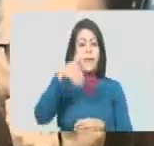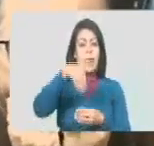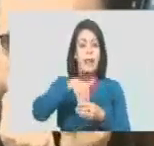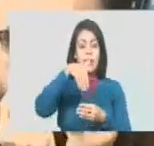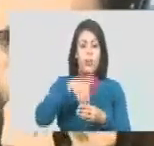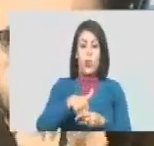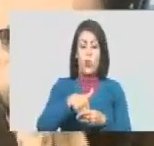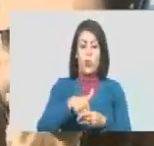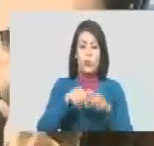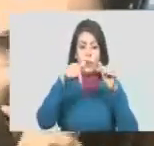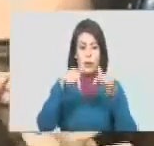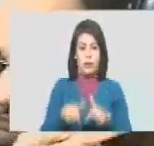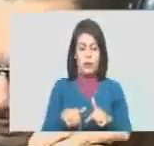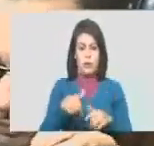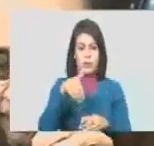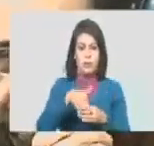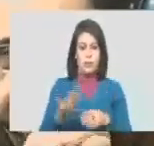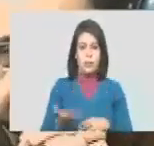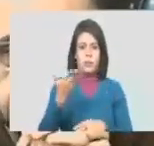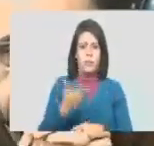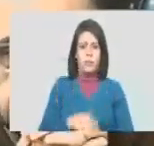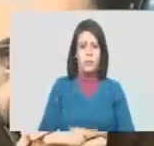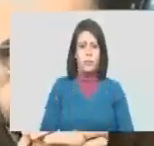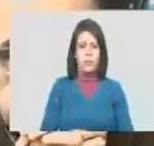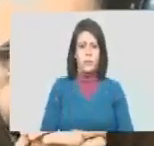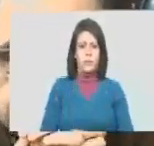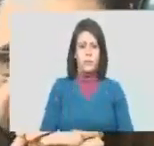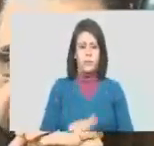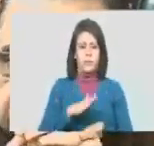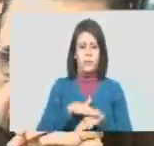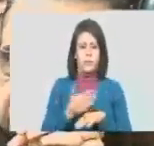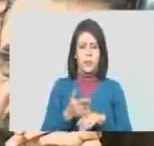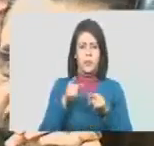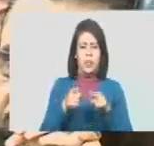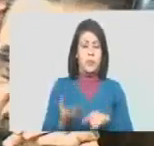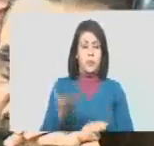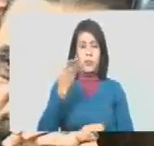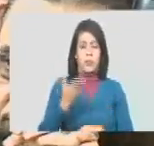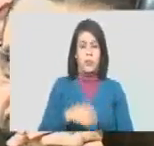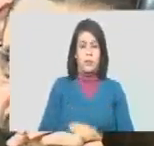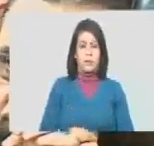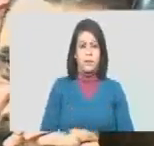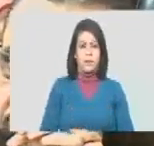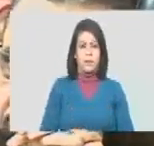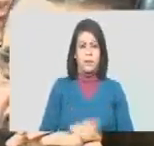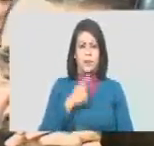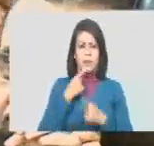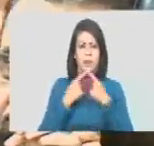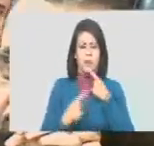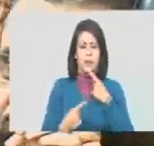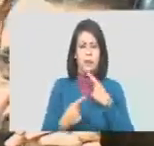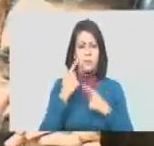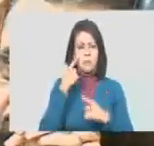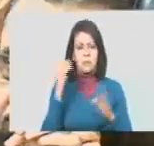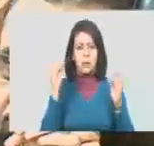electores de esa elección importante. ¿Por qué es vital destacar este